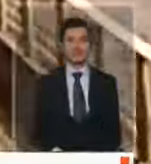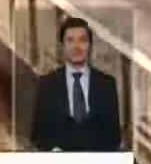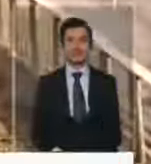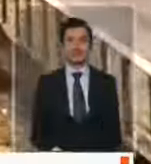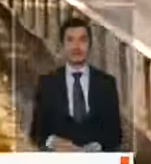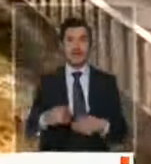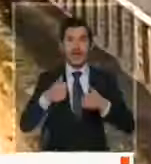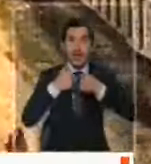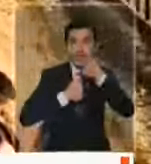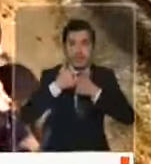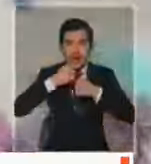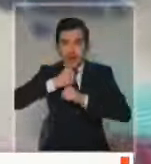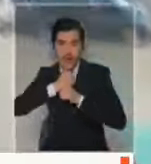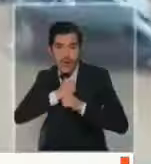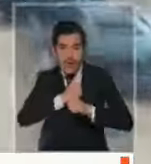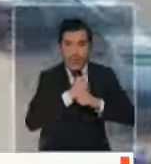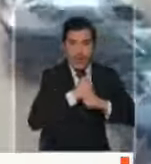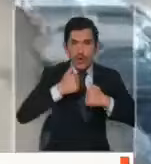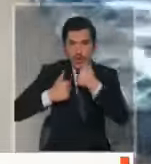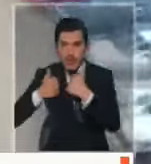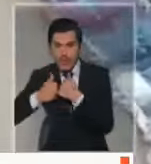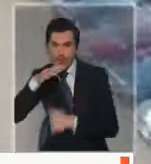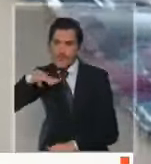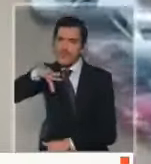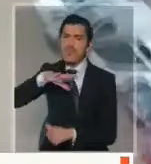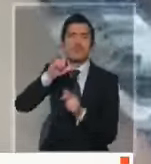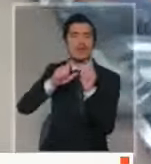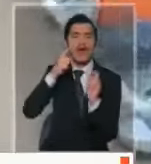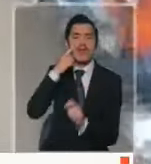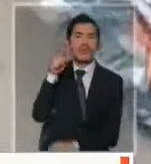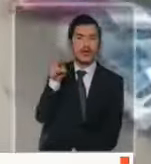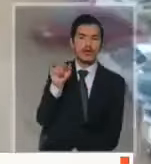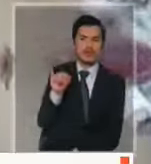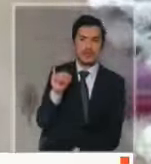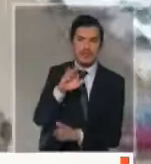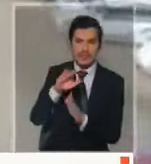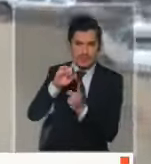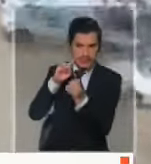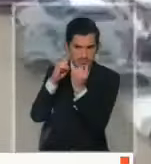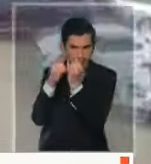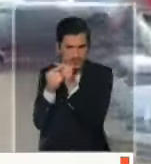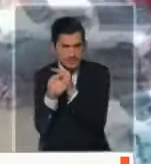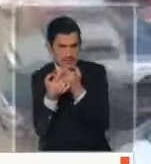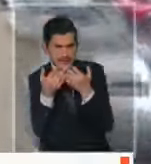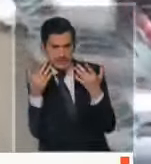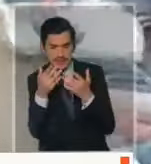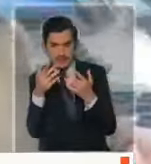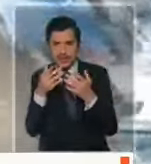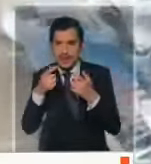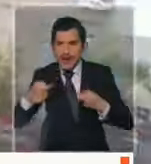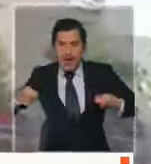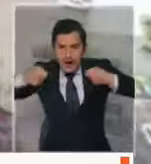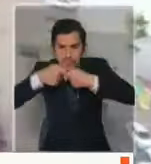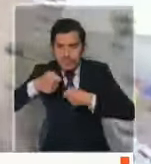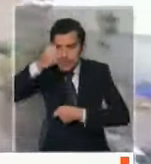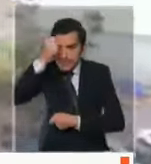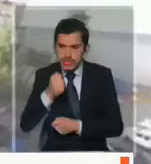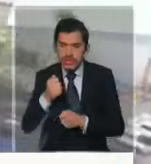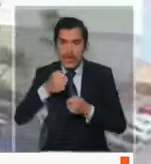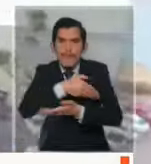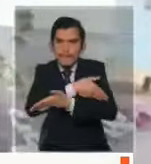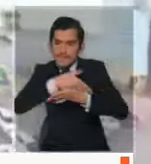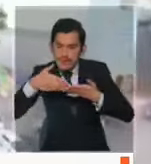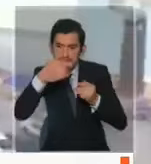Carreras de caballos y un ambiente al parecer familiar, pero que luego se transforma en un espacio que le da rienda suelta a desenfrenadas apuestas de millones de